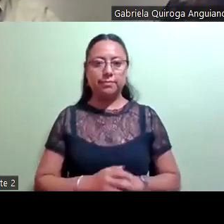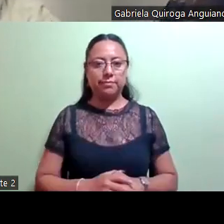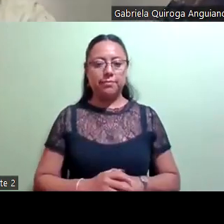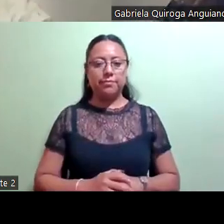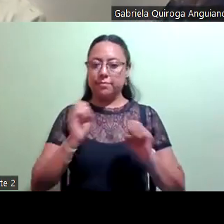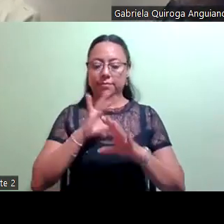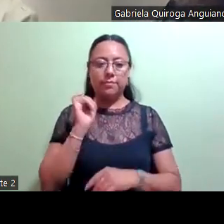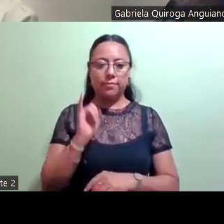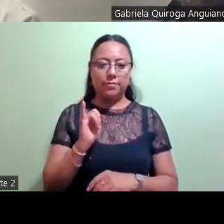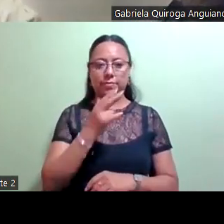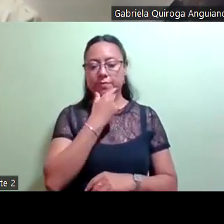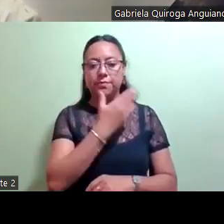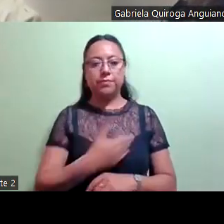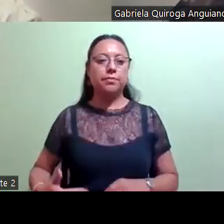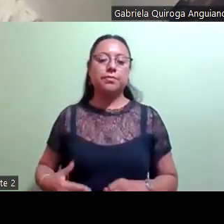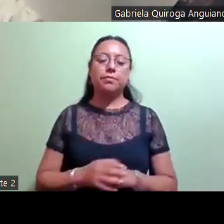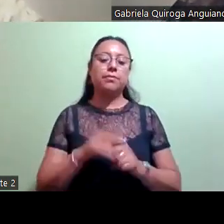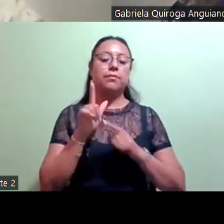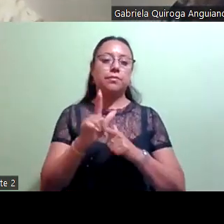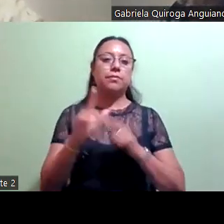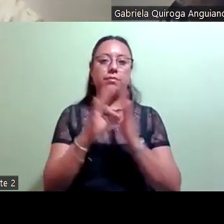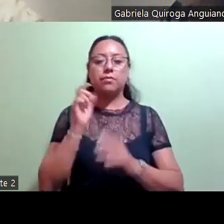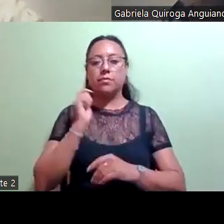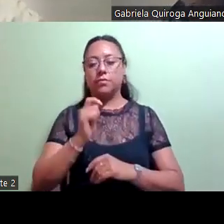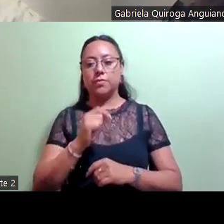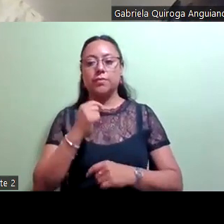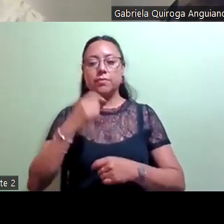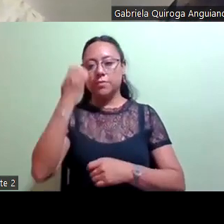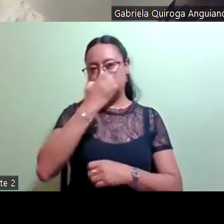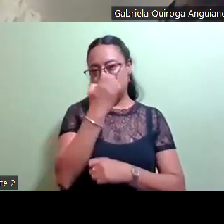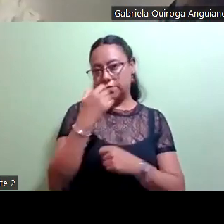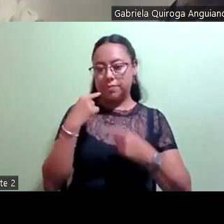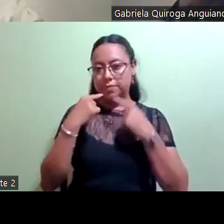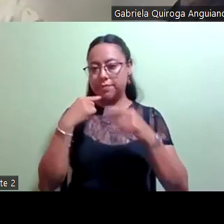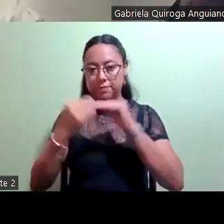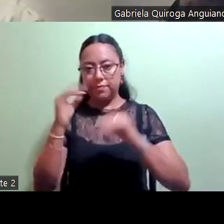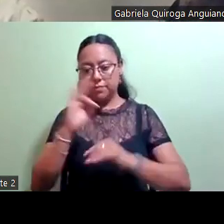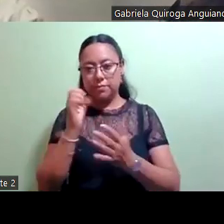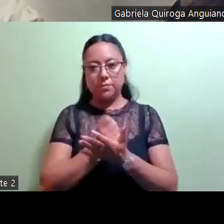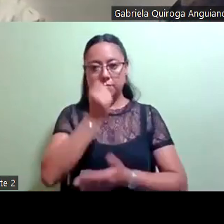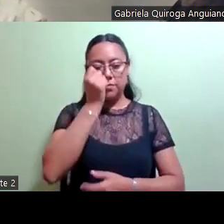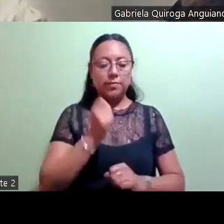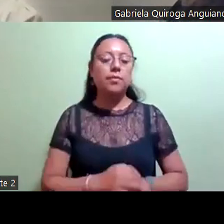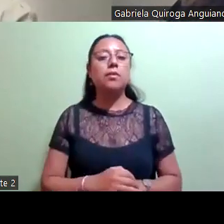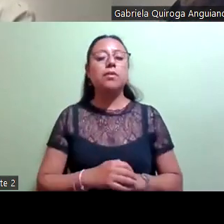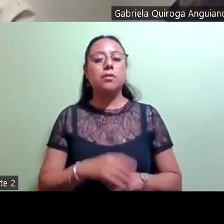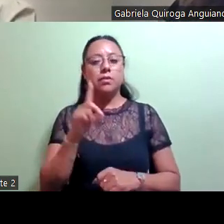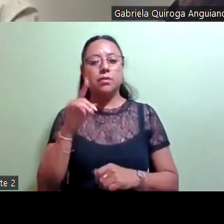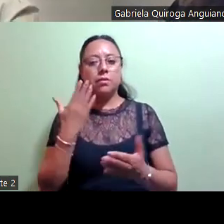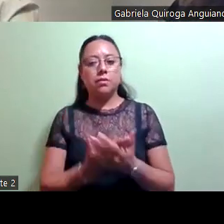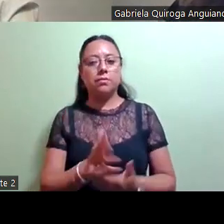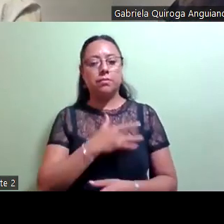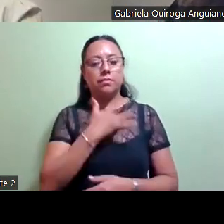presidente. El siguiente punto del orden del día es el análisis, discusión y, en su caso, aprobación del dictamen con modificaciones en sentido